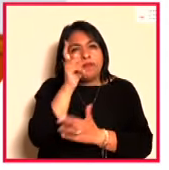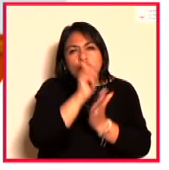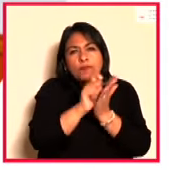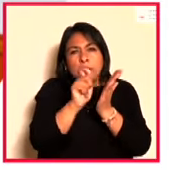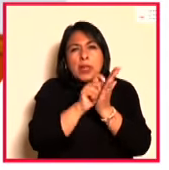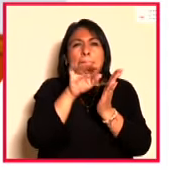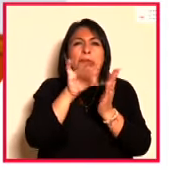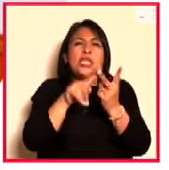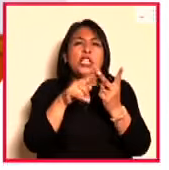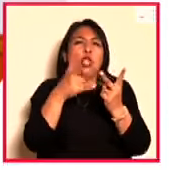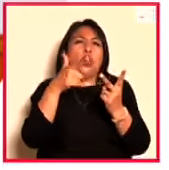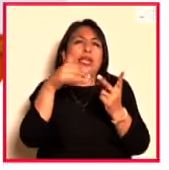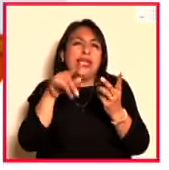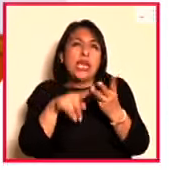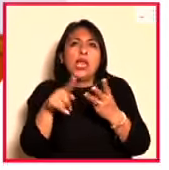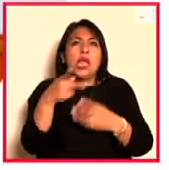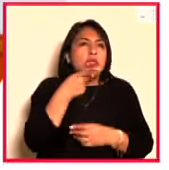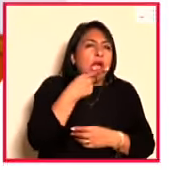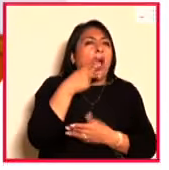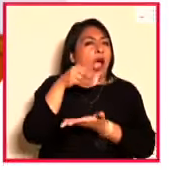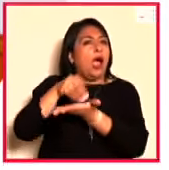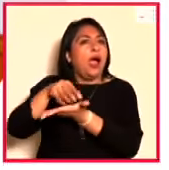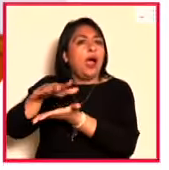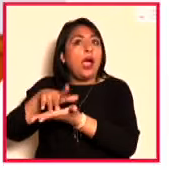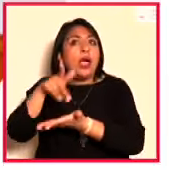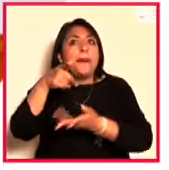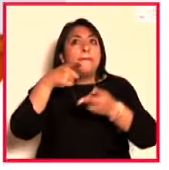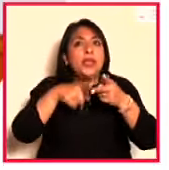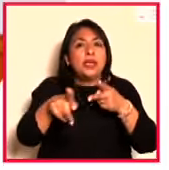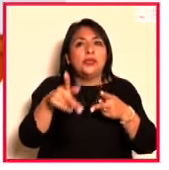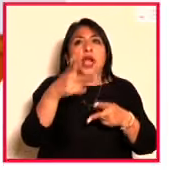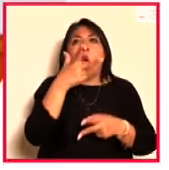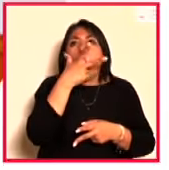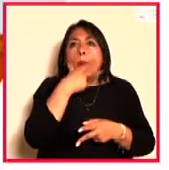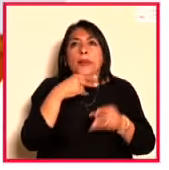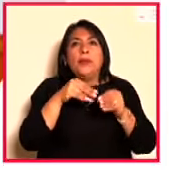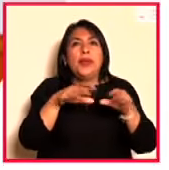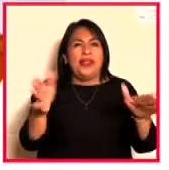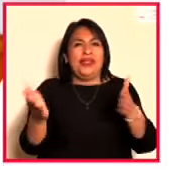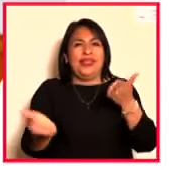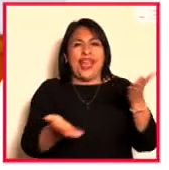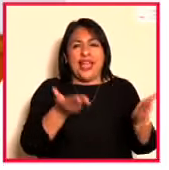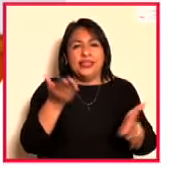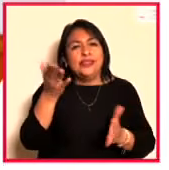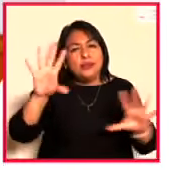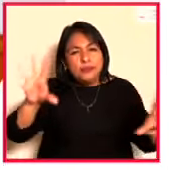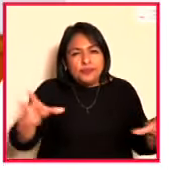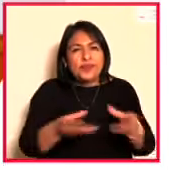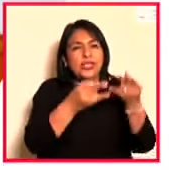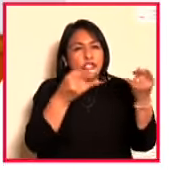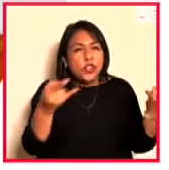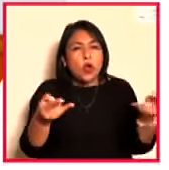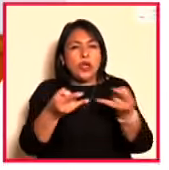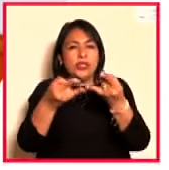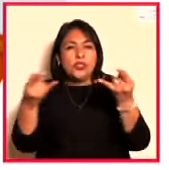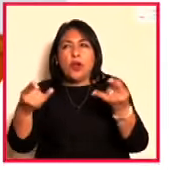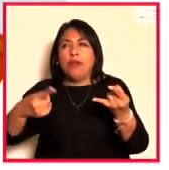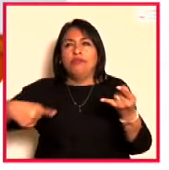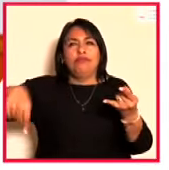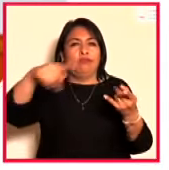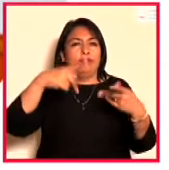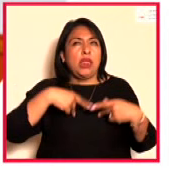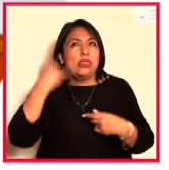solía referir oralmente. Este fue el origen de Los hombres que dispersó la danza, una compilación de relatos de inspiración popular, donde recreó